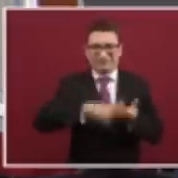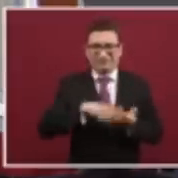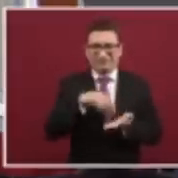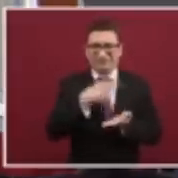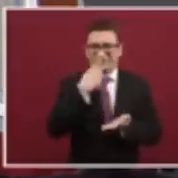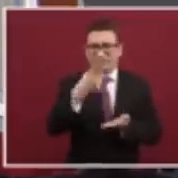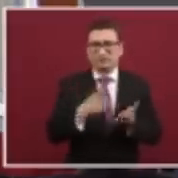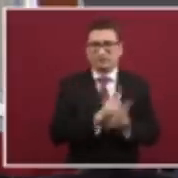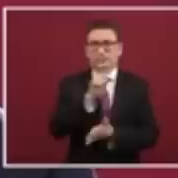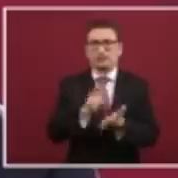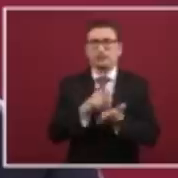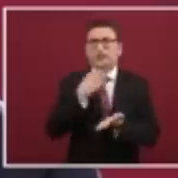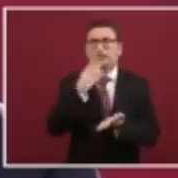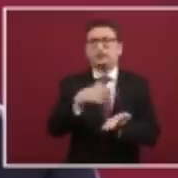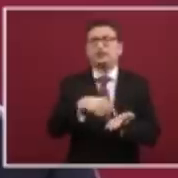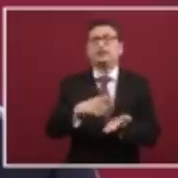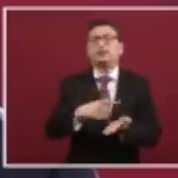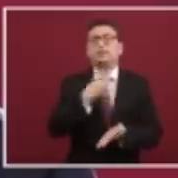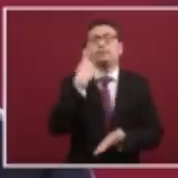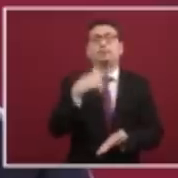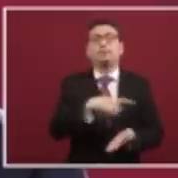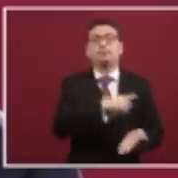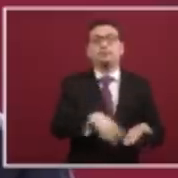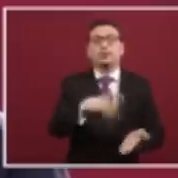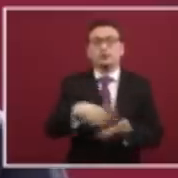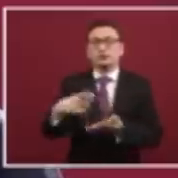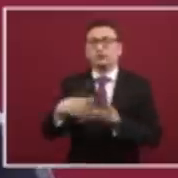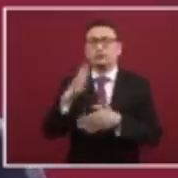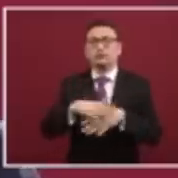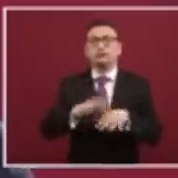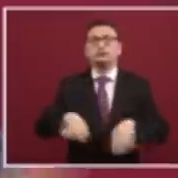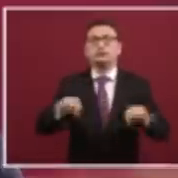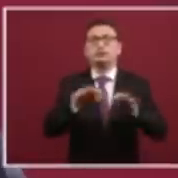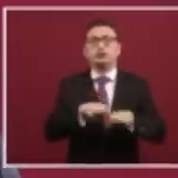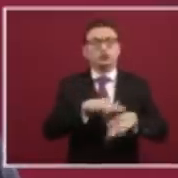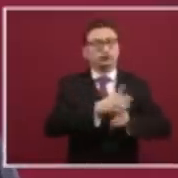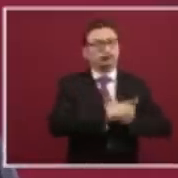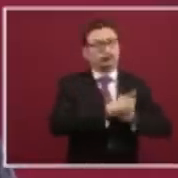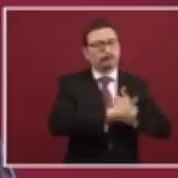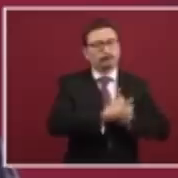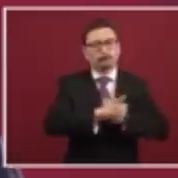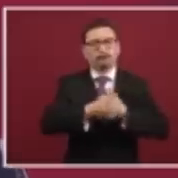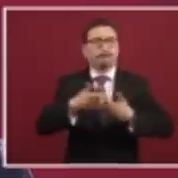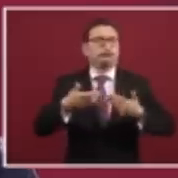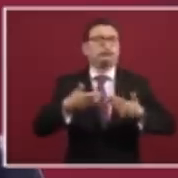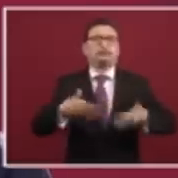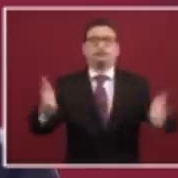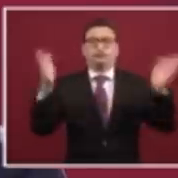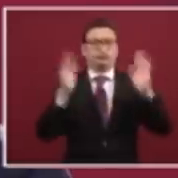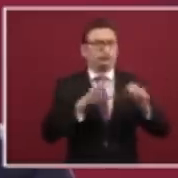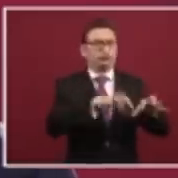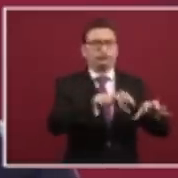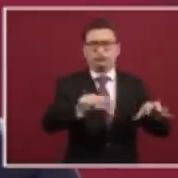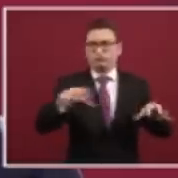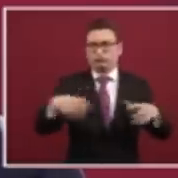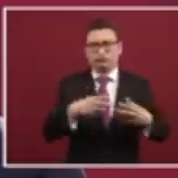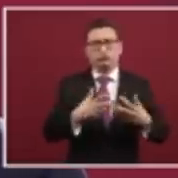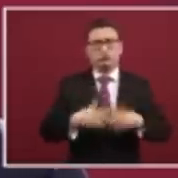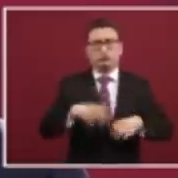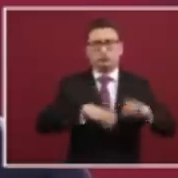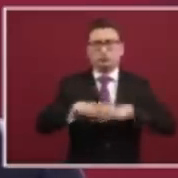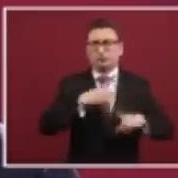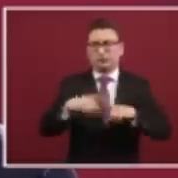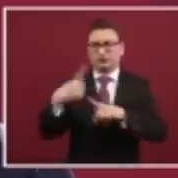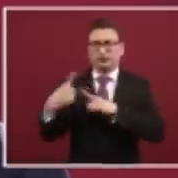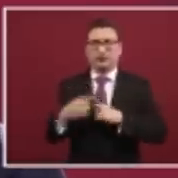Ley de Adquisiciones hablan del imperativo de tener una competencia abierta en el mercado de insumos,